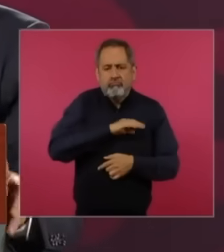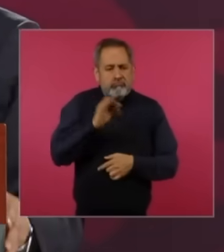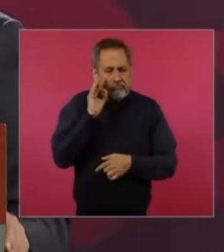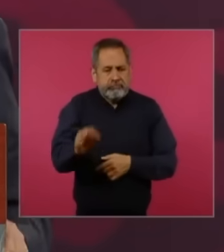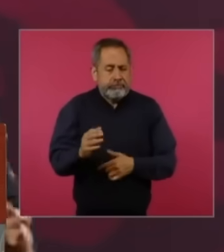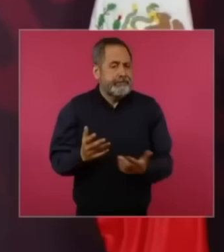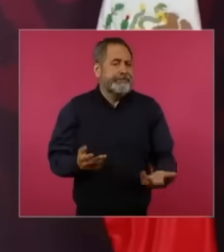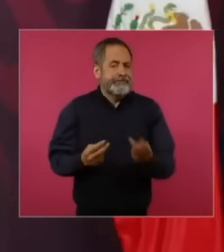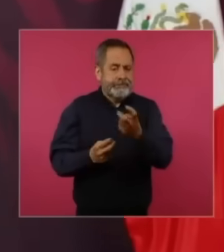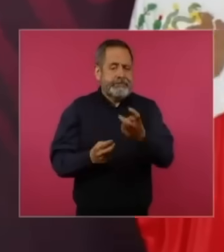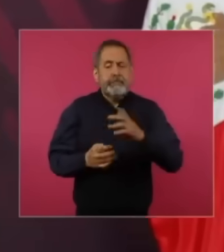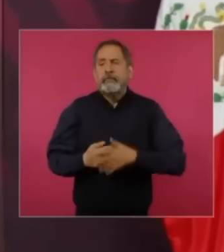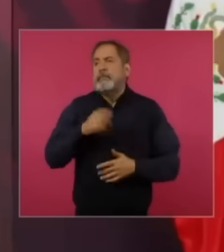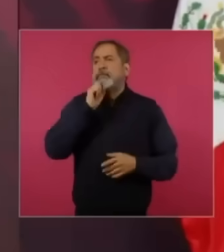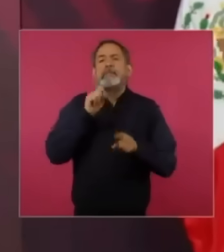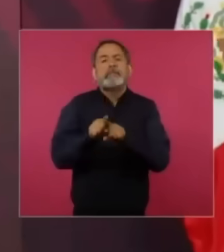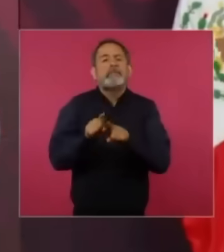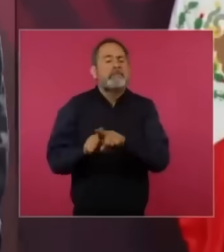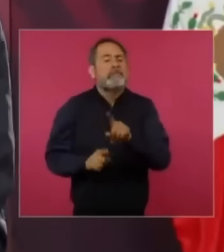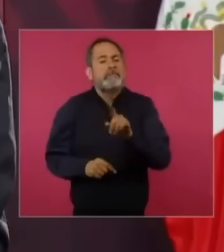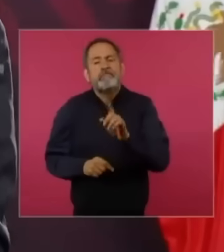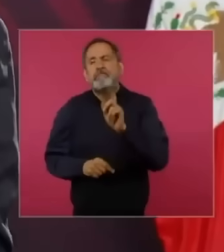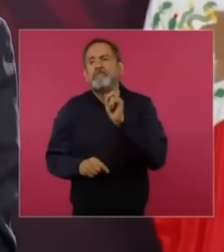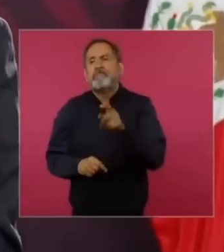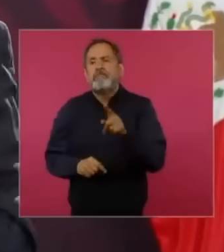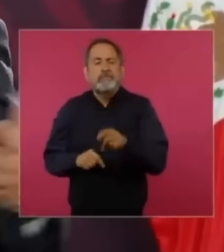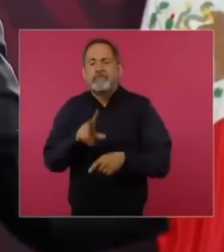también que no se